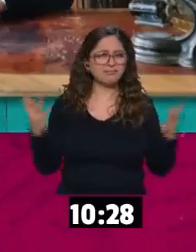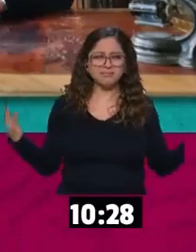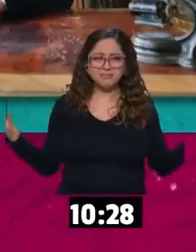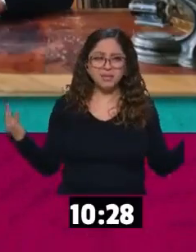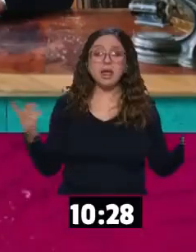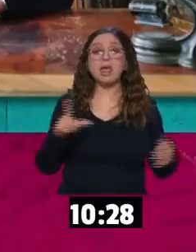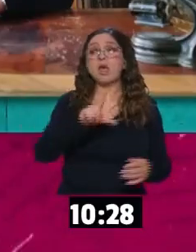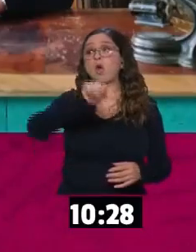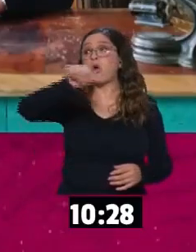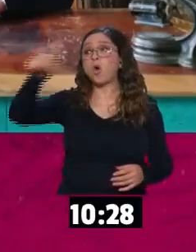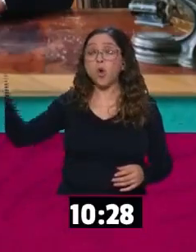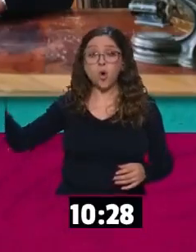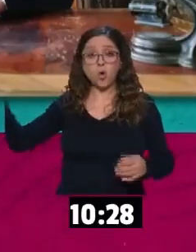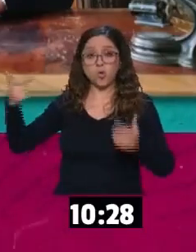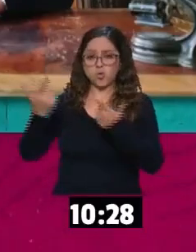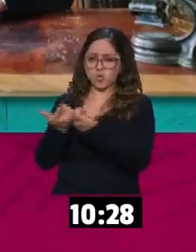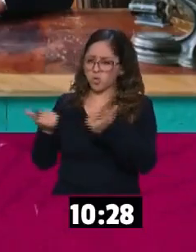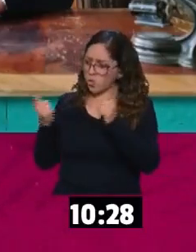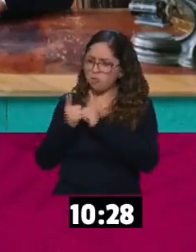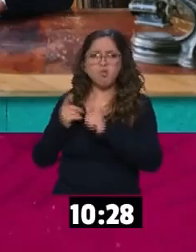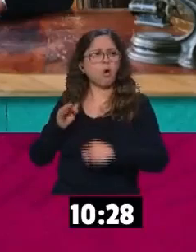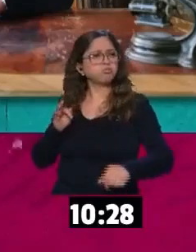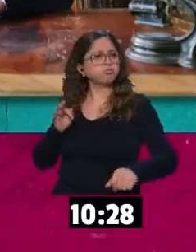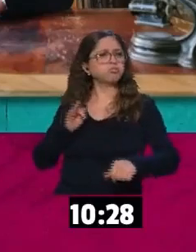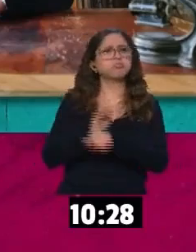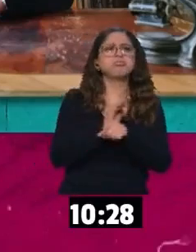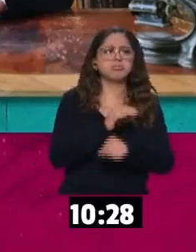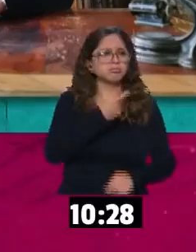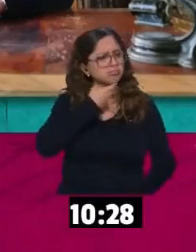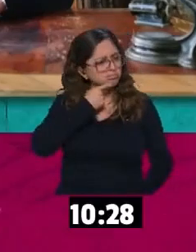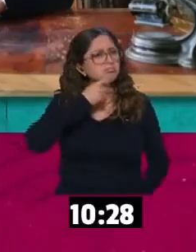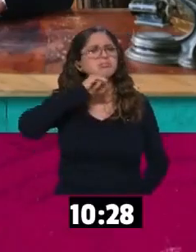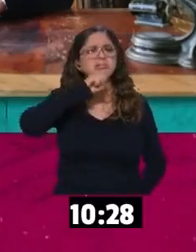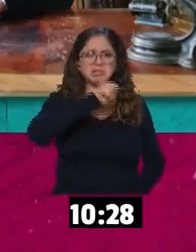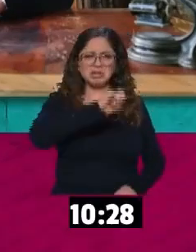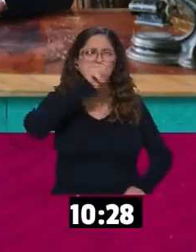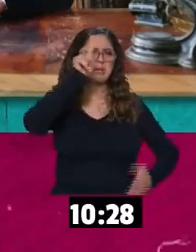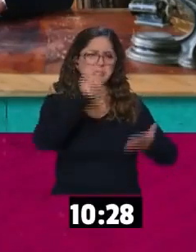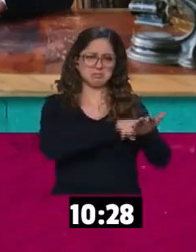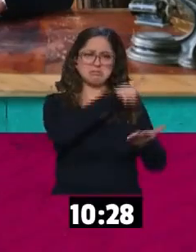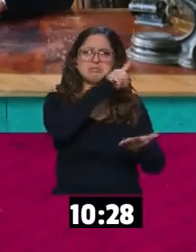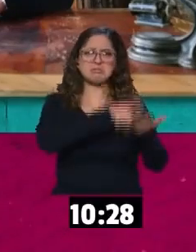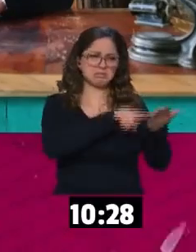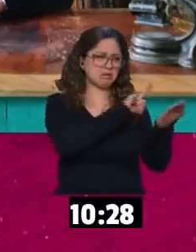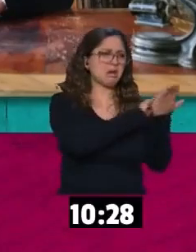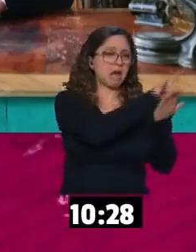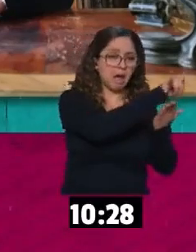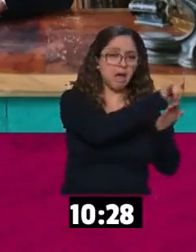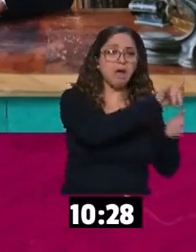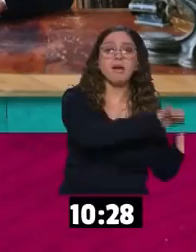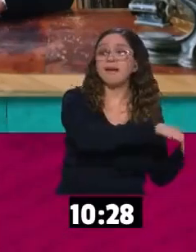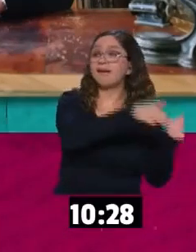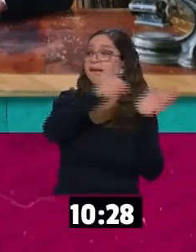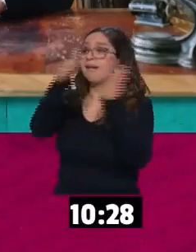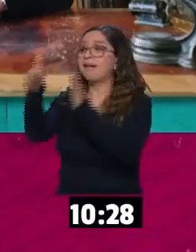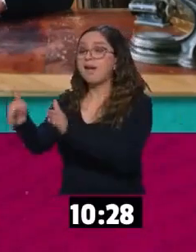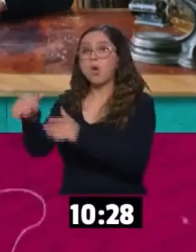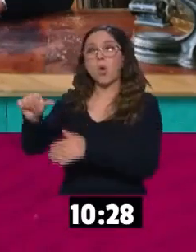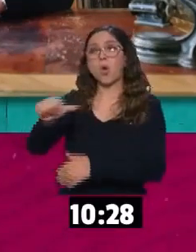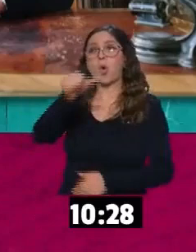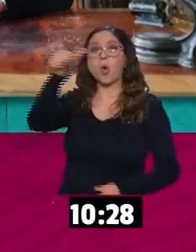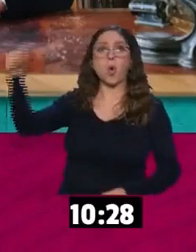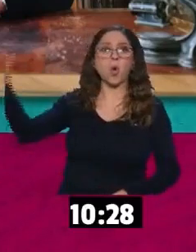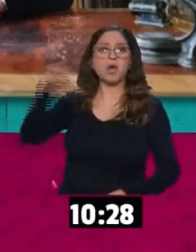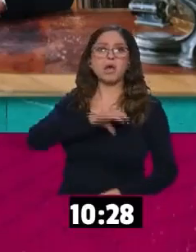que apoyaban al licenciado López Obrador que decían hay que acabar con ese proyecto y los que apoyaban a los otros candidatos que